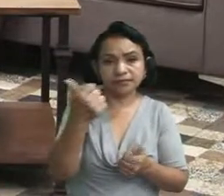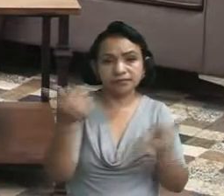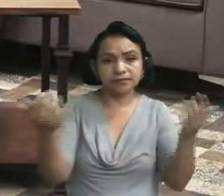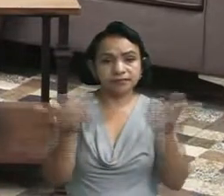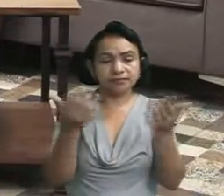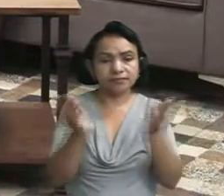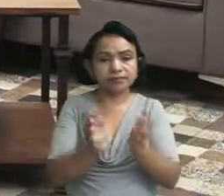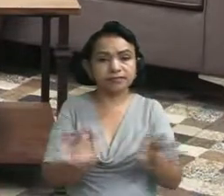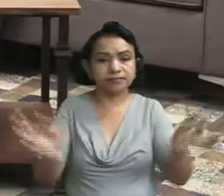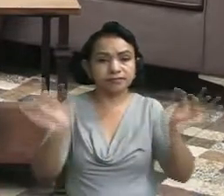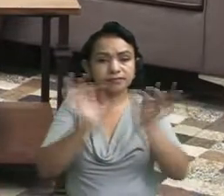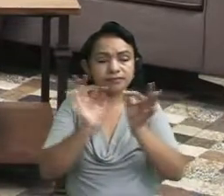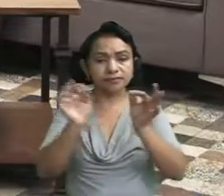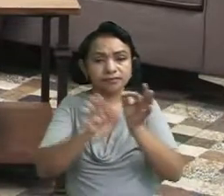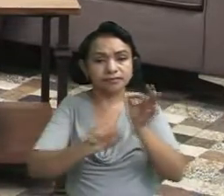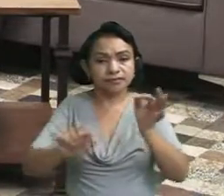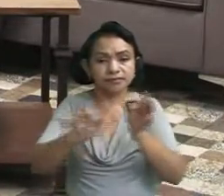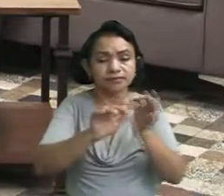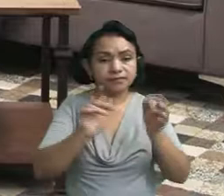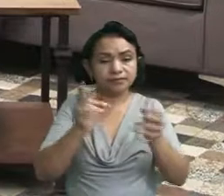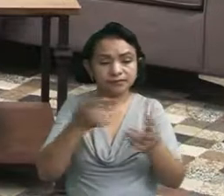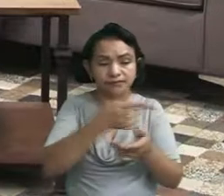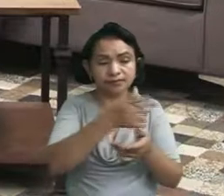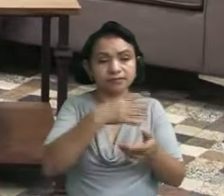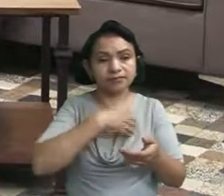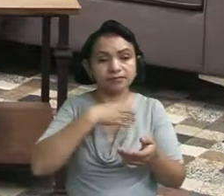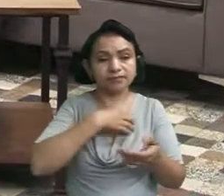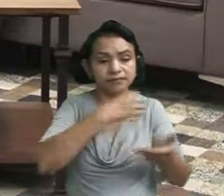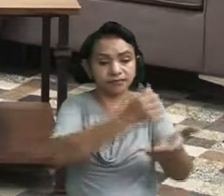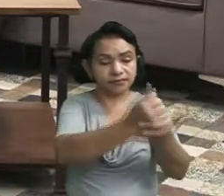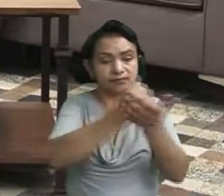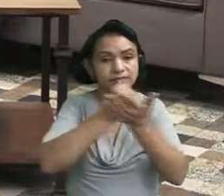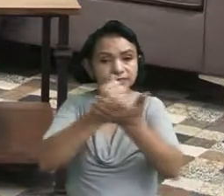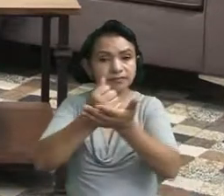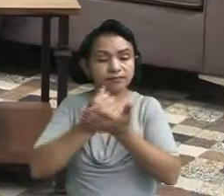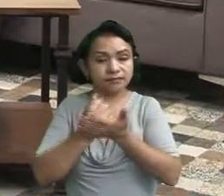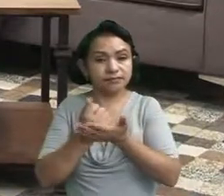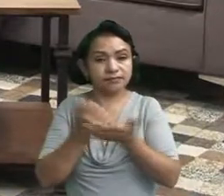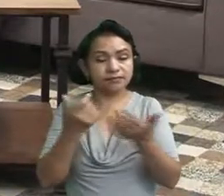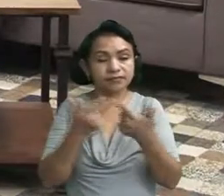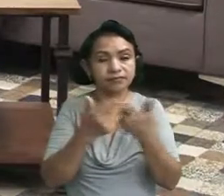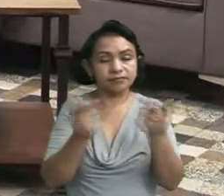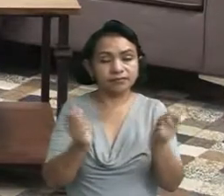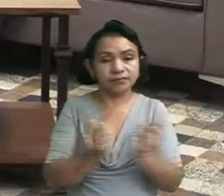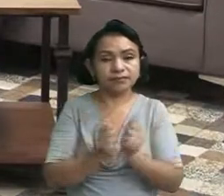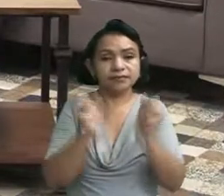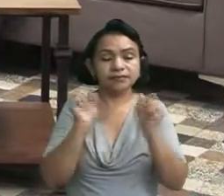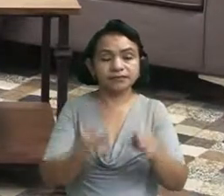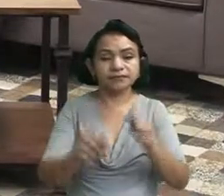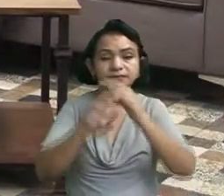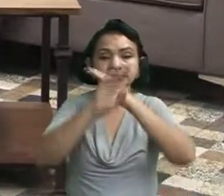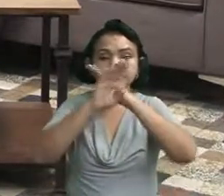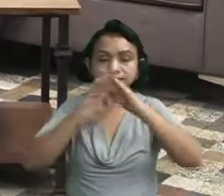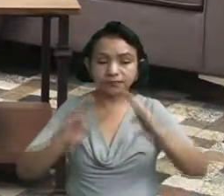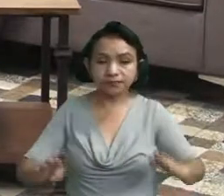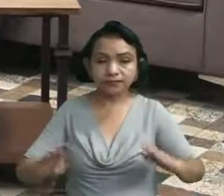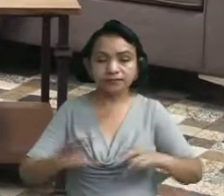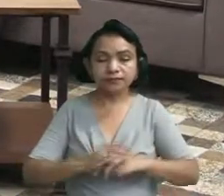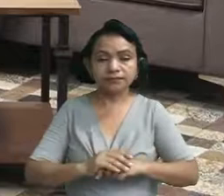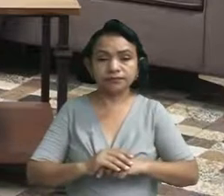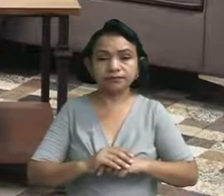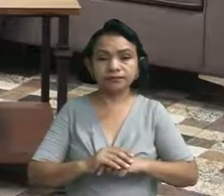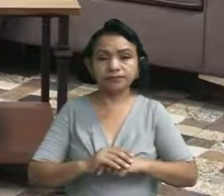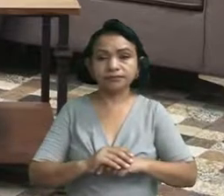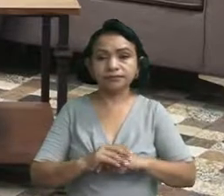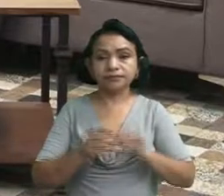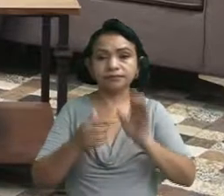la importancia social que tiene la clase trabajadora y los aportes que desde este gremio, sí, se puede hacer para la paz en función de una paz duradera.